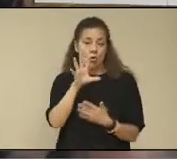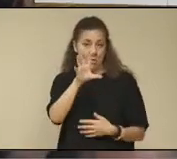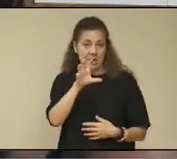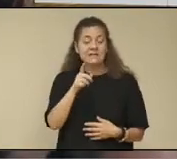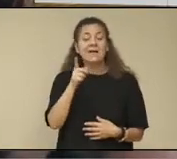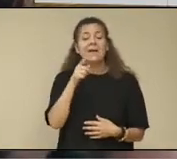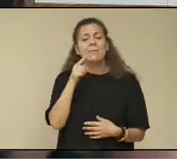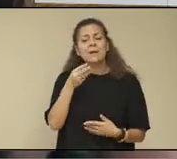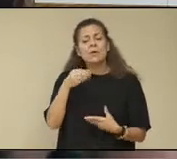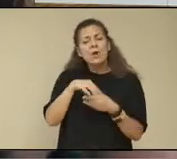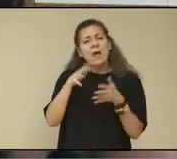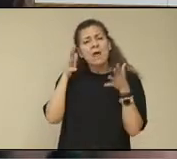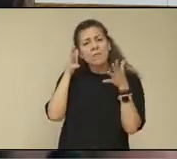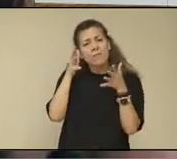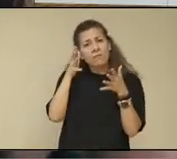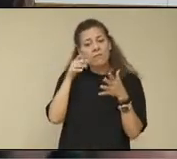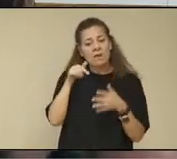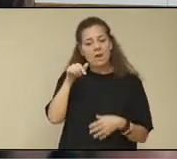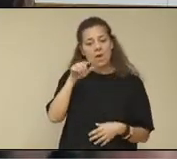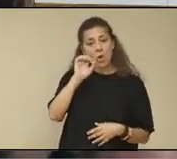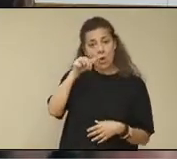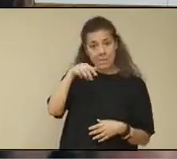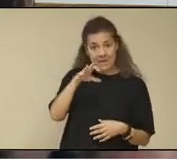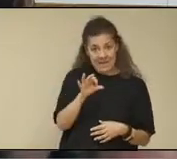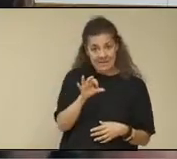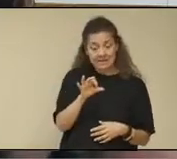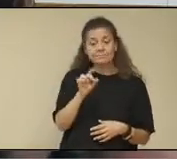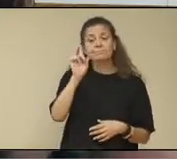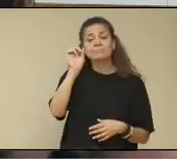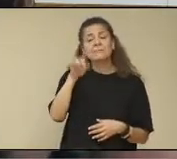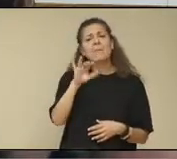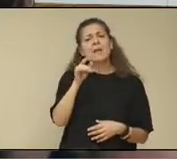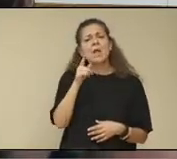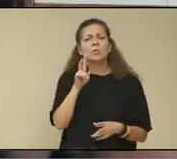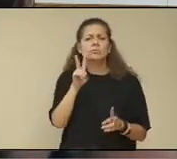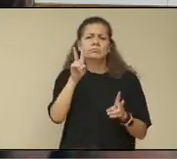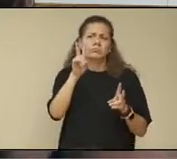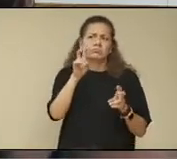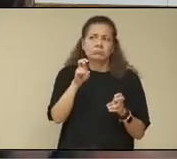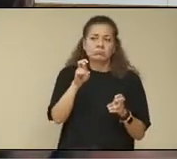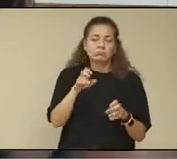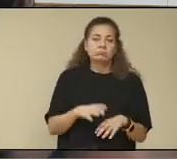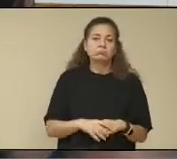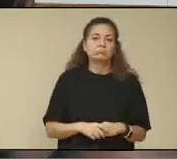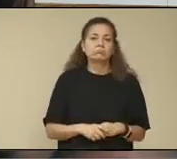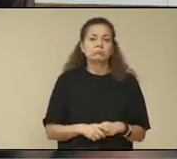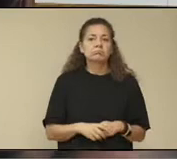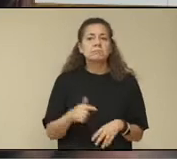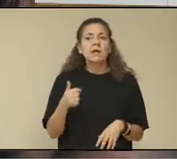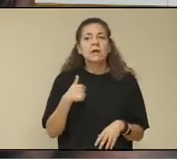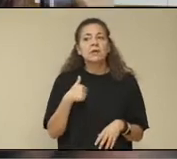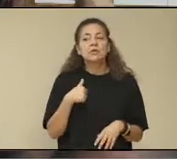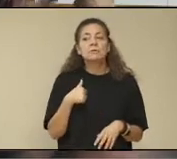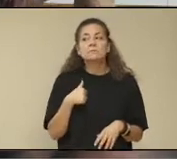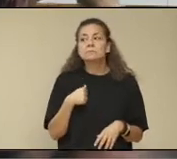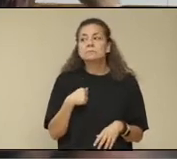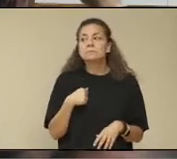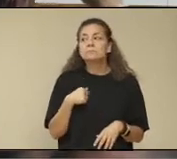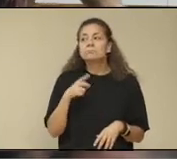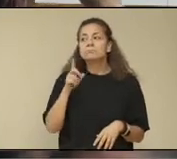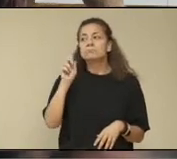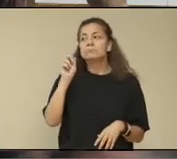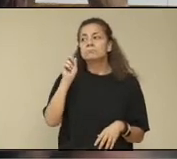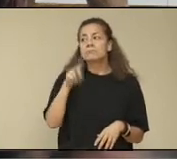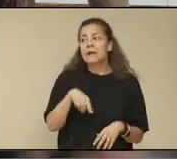de la recomendación de la OMS hay una cuestión que yo lo dejo también